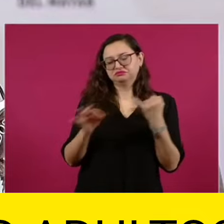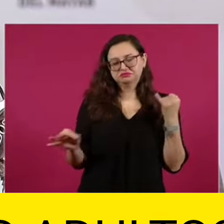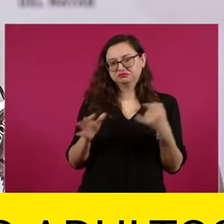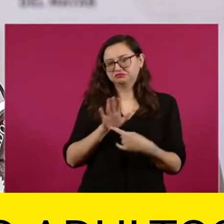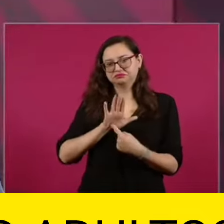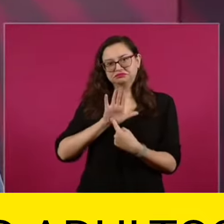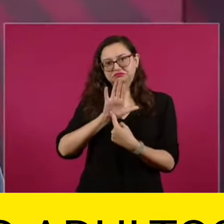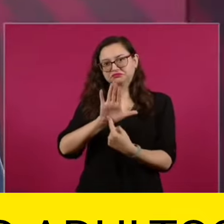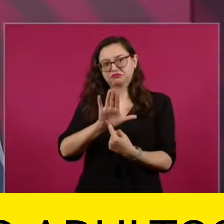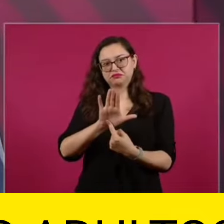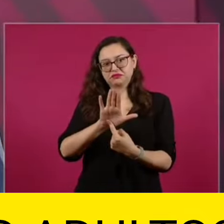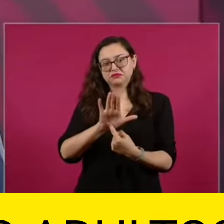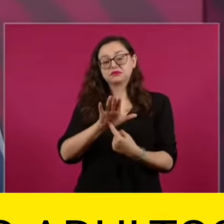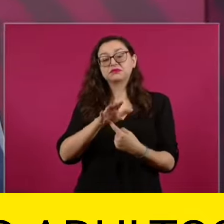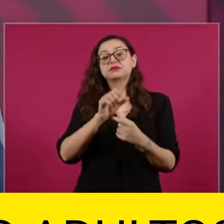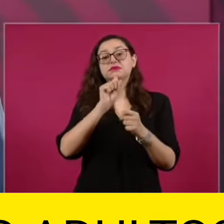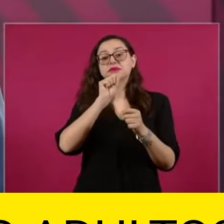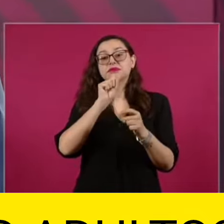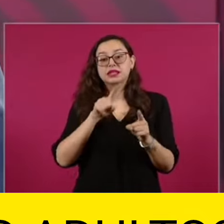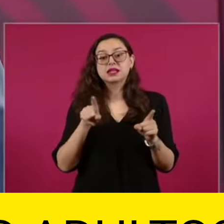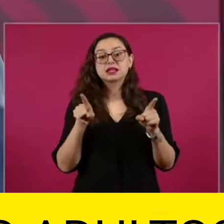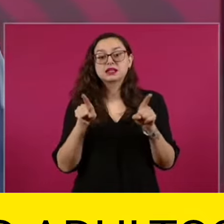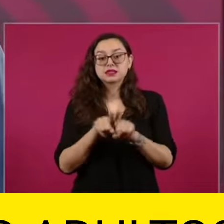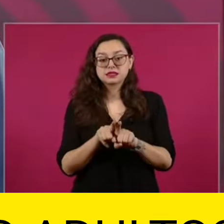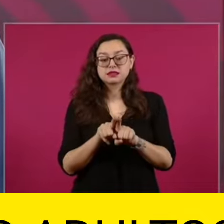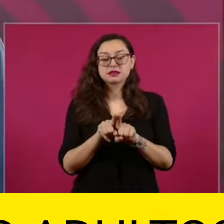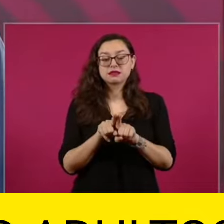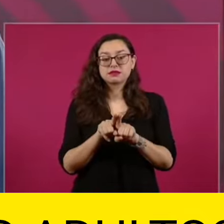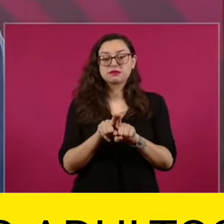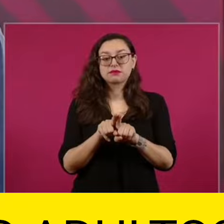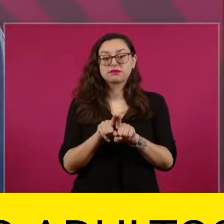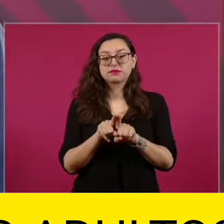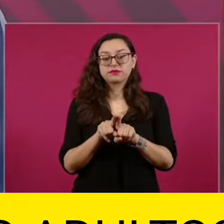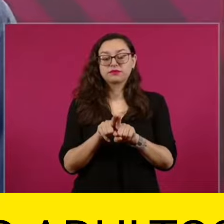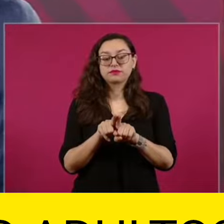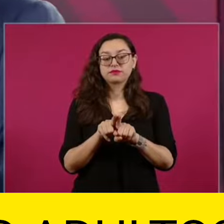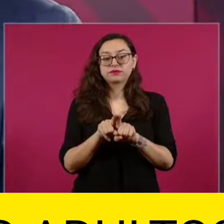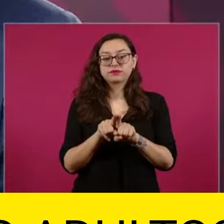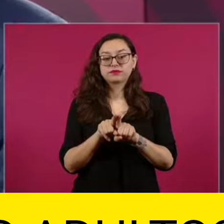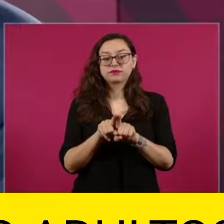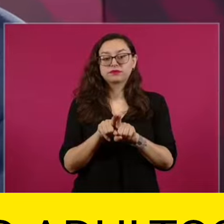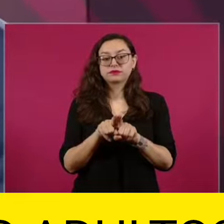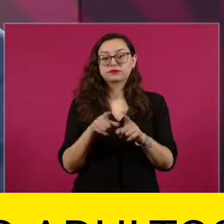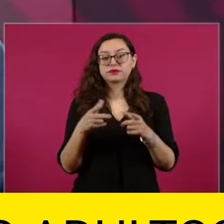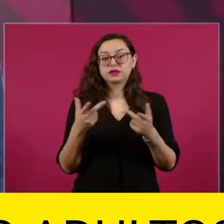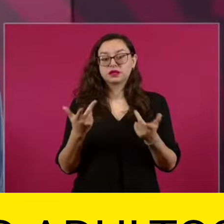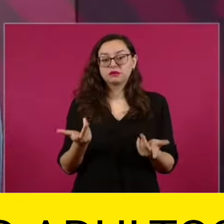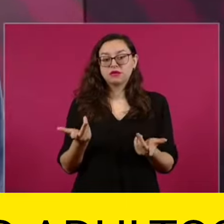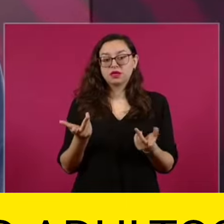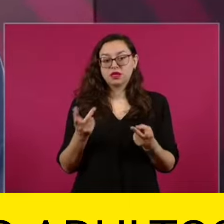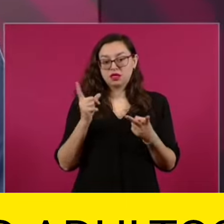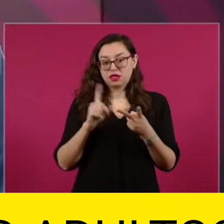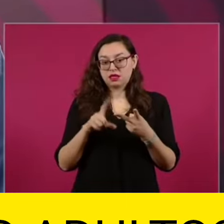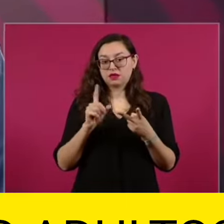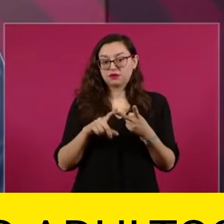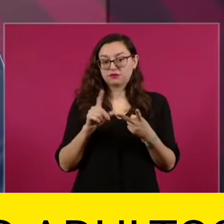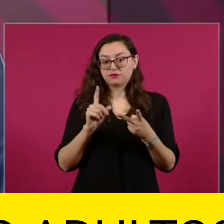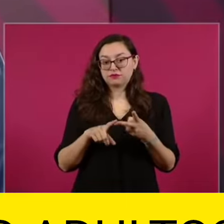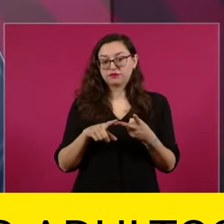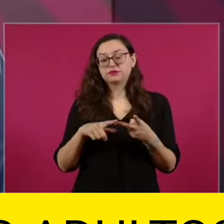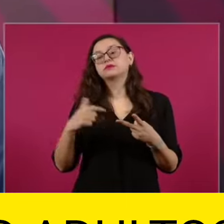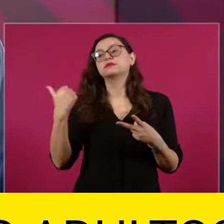que se informe sobre el avance en la reconstrucción de